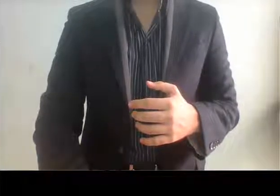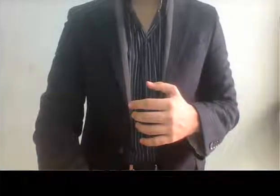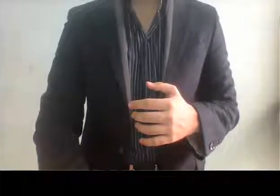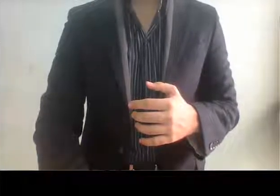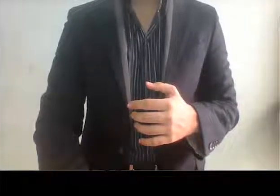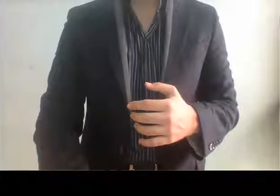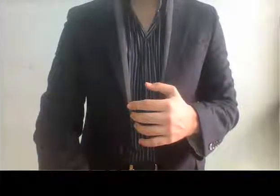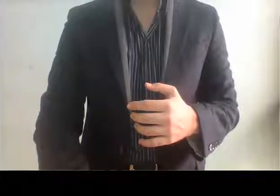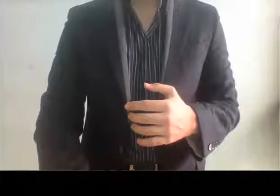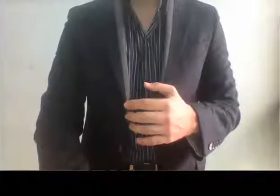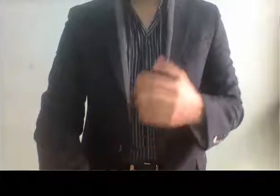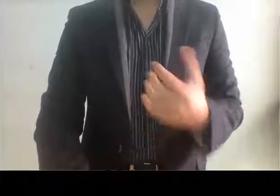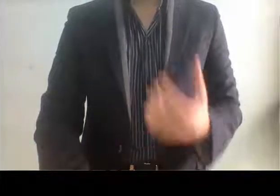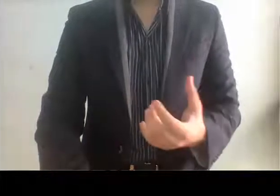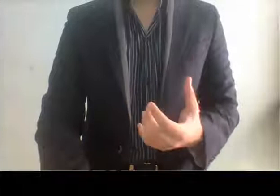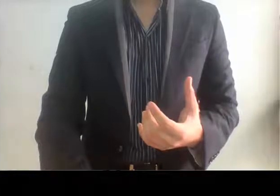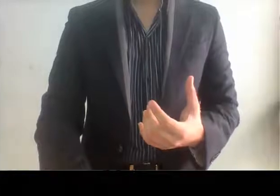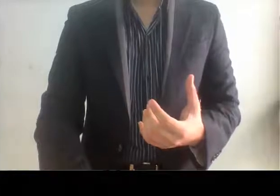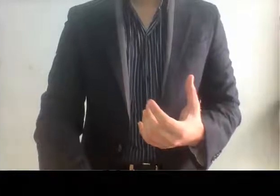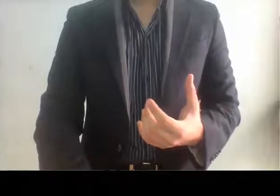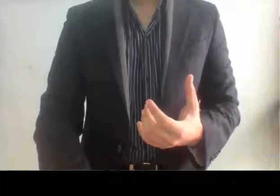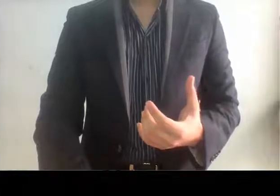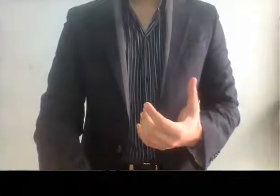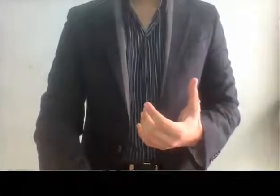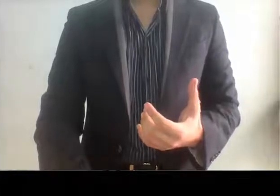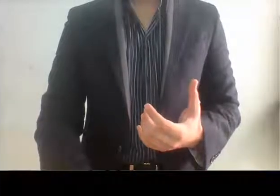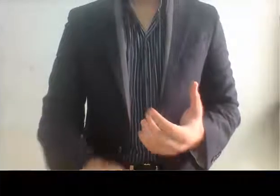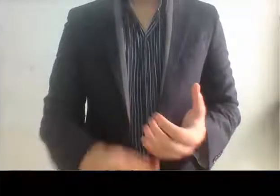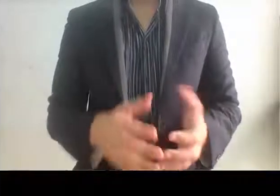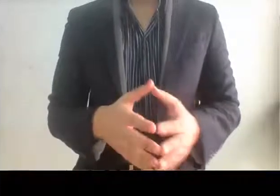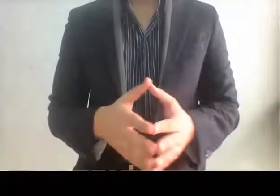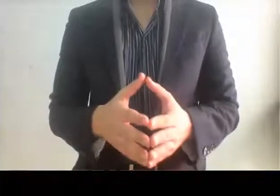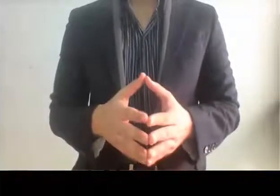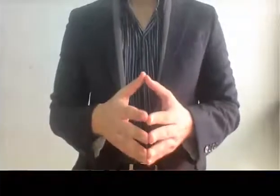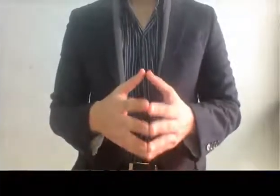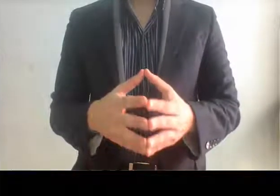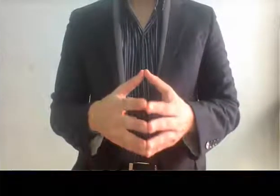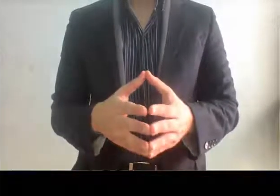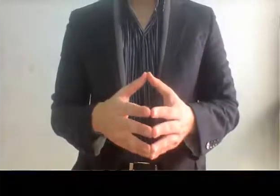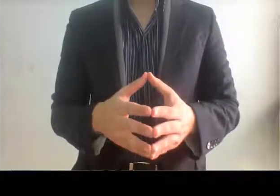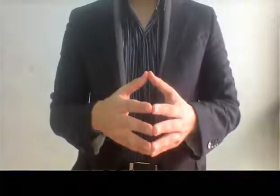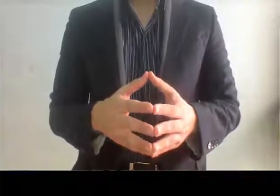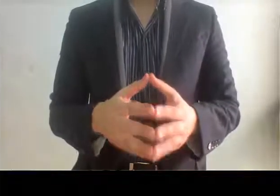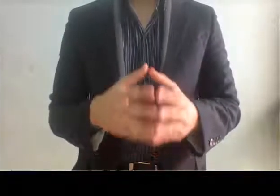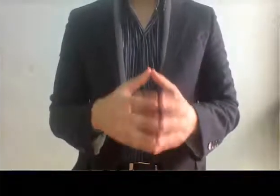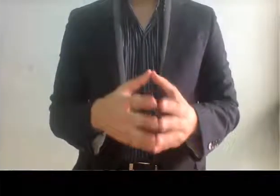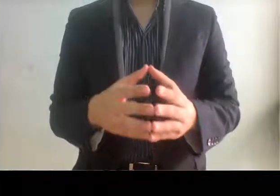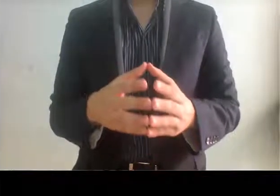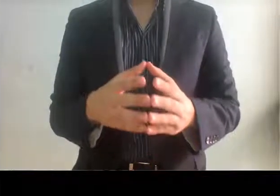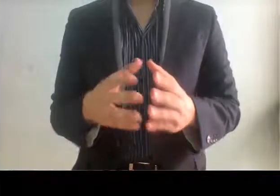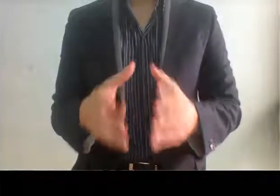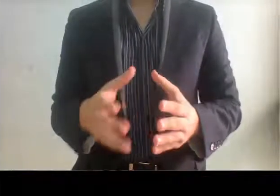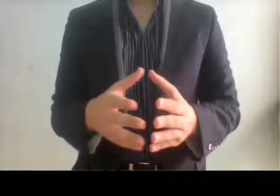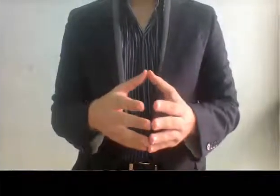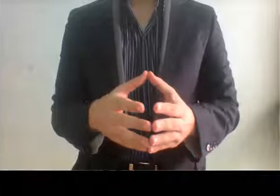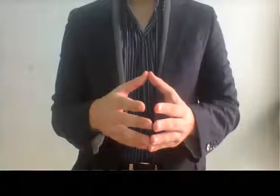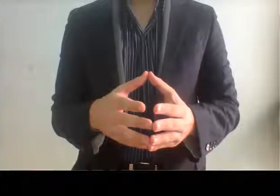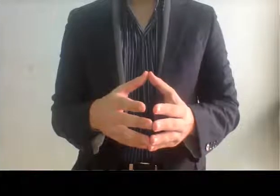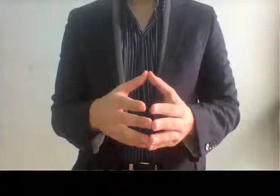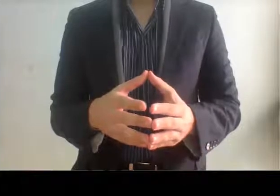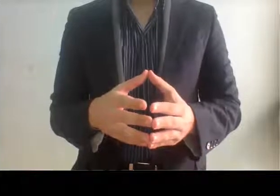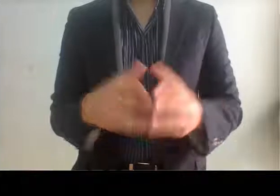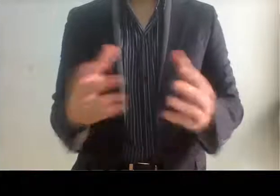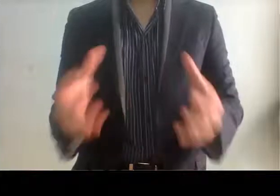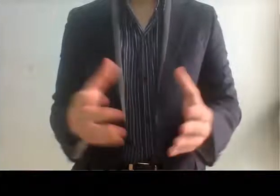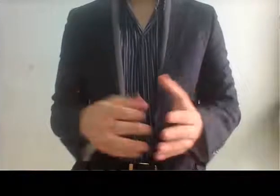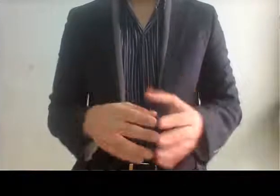muy importantes para nuestro país? Muy sencillo, estos respiradores tienen diferentes nombres, uno de ellos es SK4T y otro